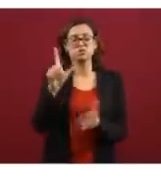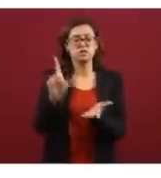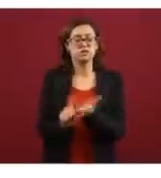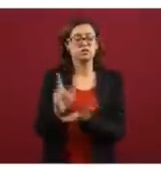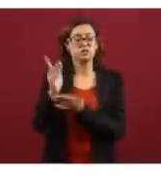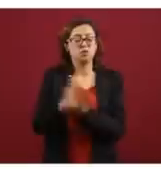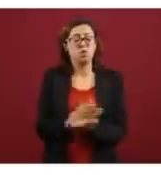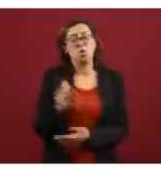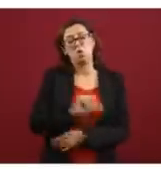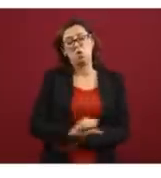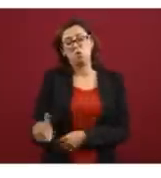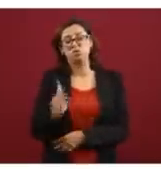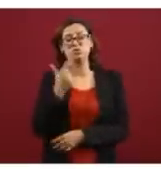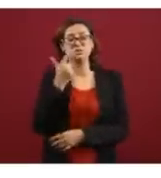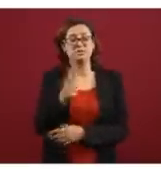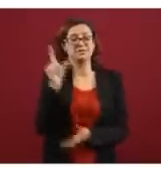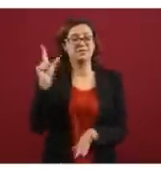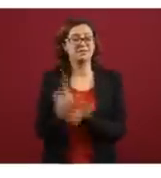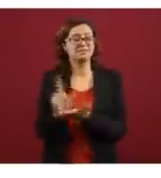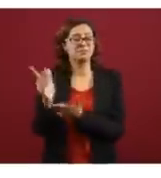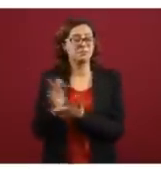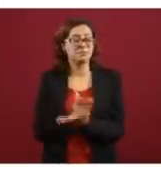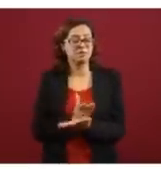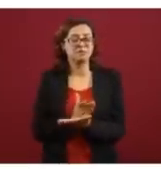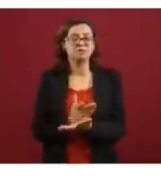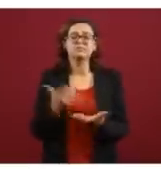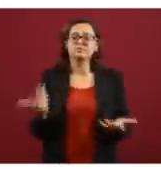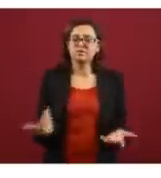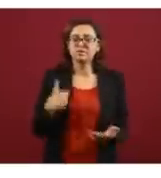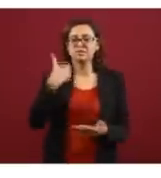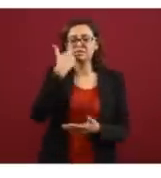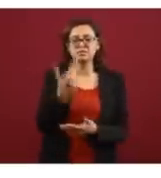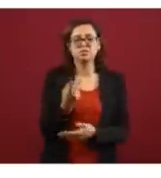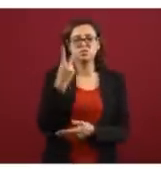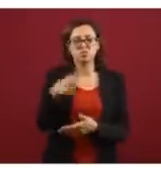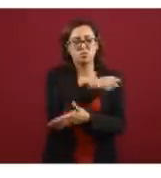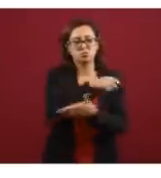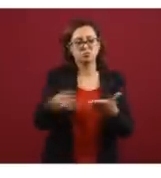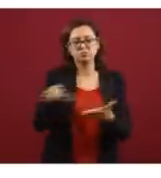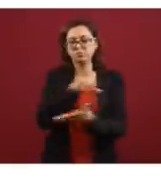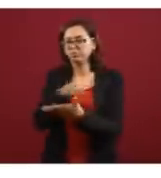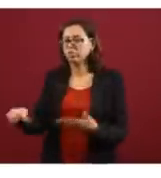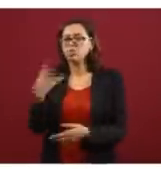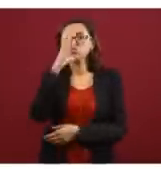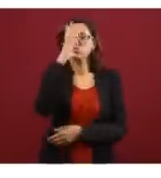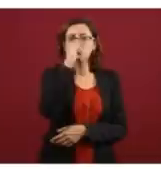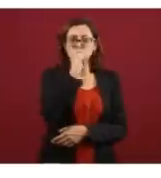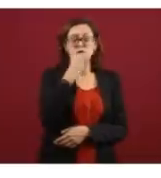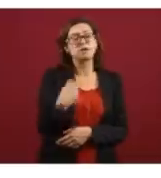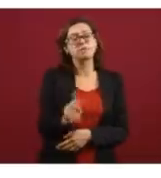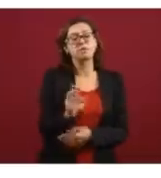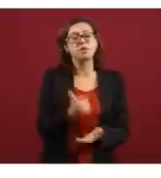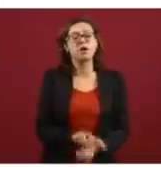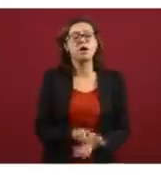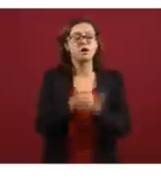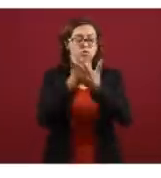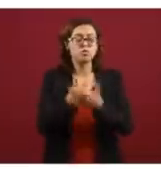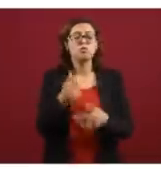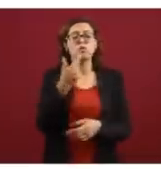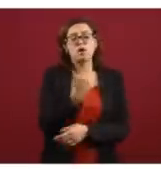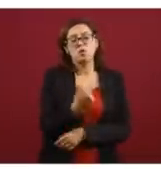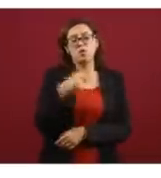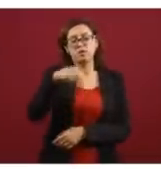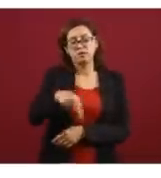con 7 litros de menos. Tratamos de inmovilizar dos mangueras, no fue posible, pero gracias al apoyo de la Guardia Nacional